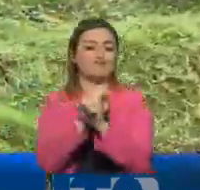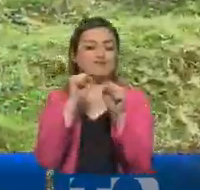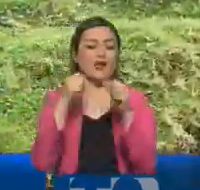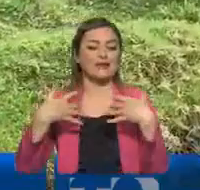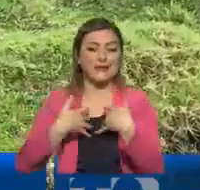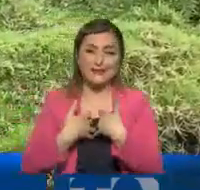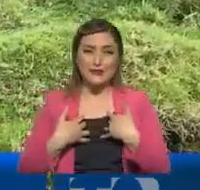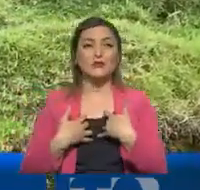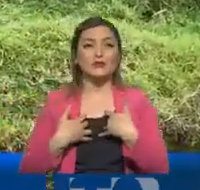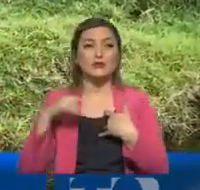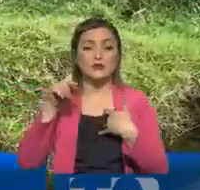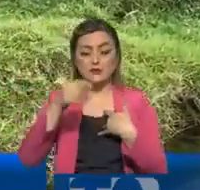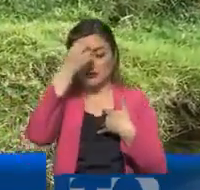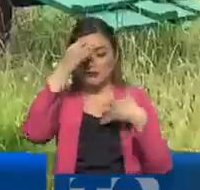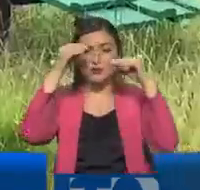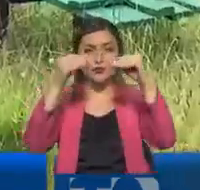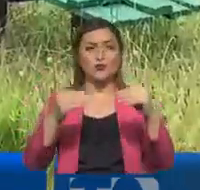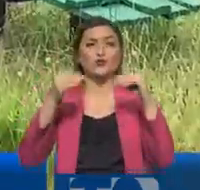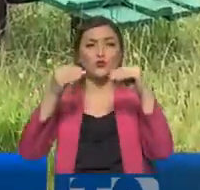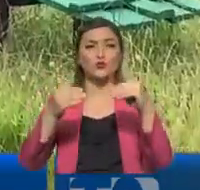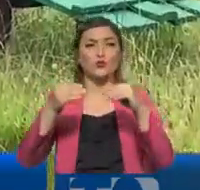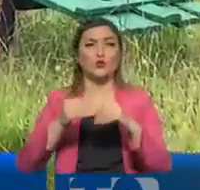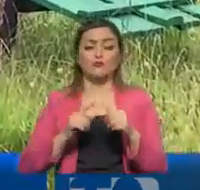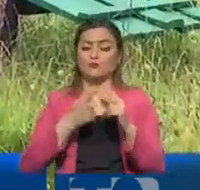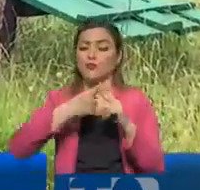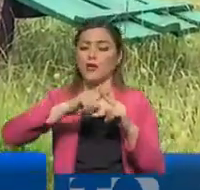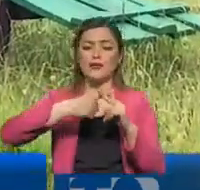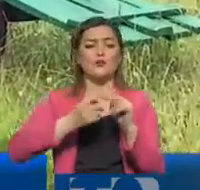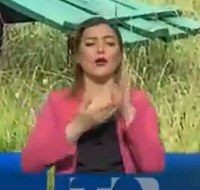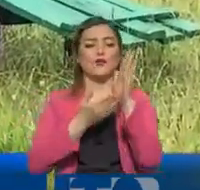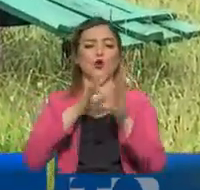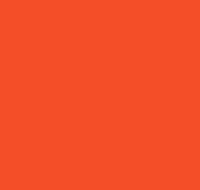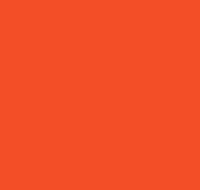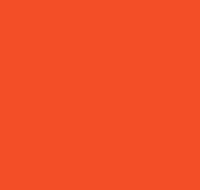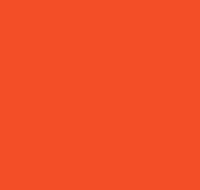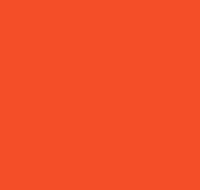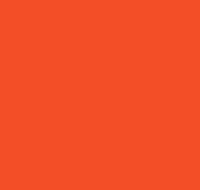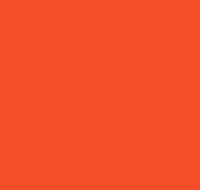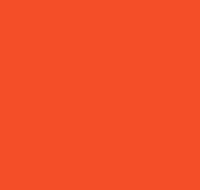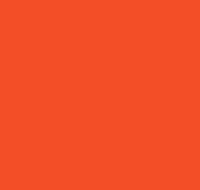especies y que ahí se imparta educación tomando en cuenta los principios como la concienciación.